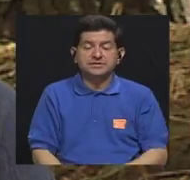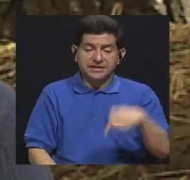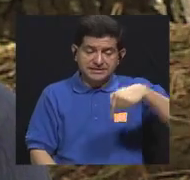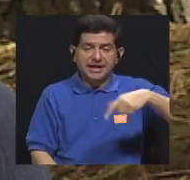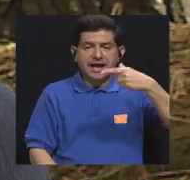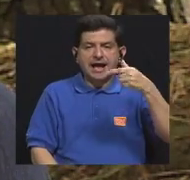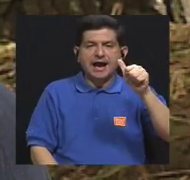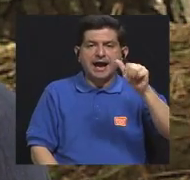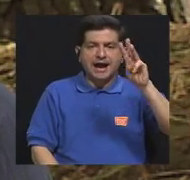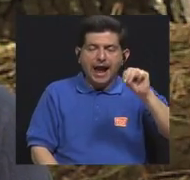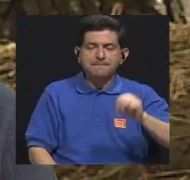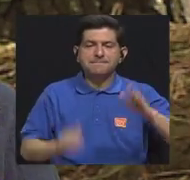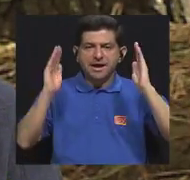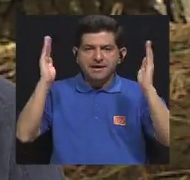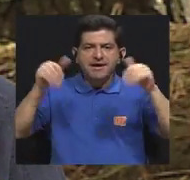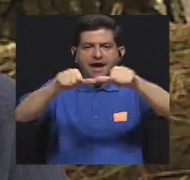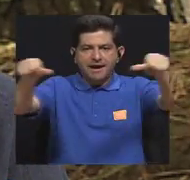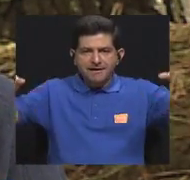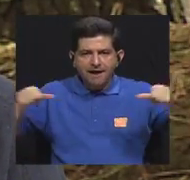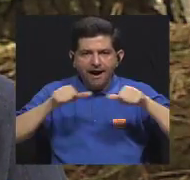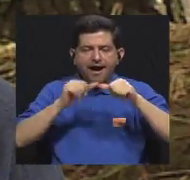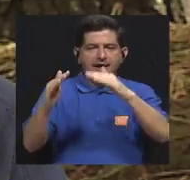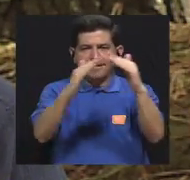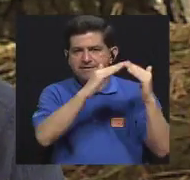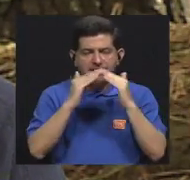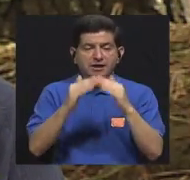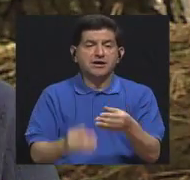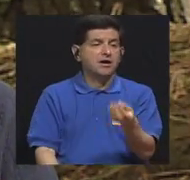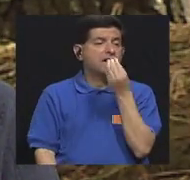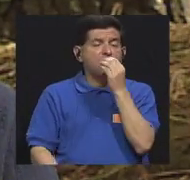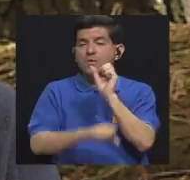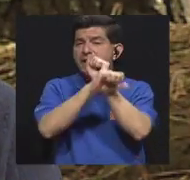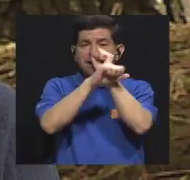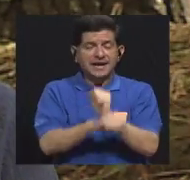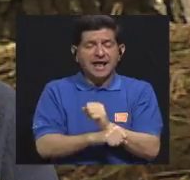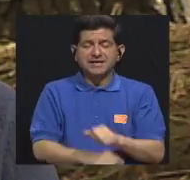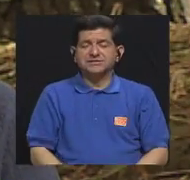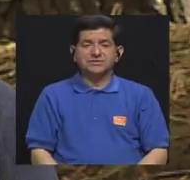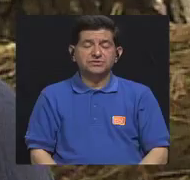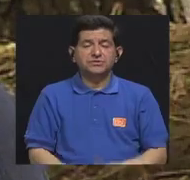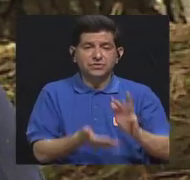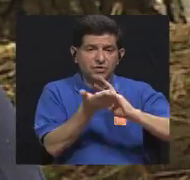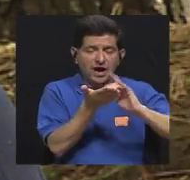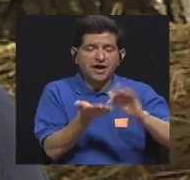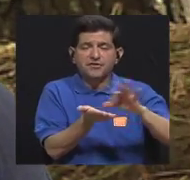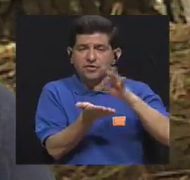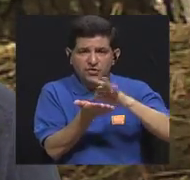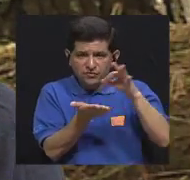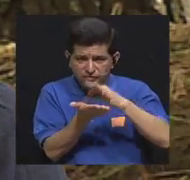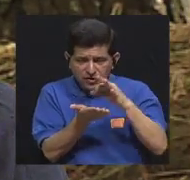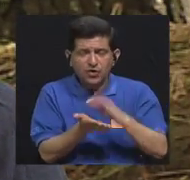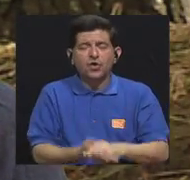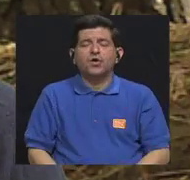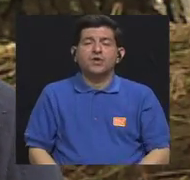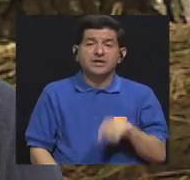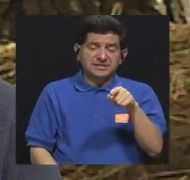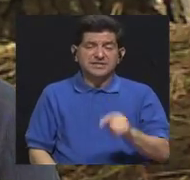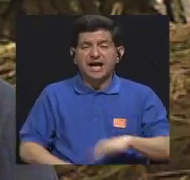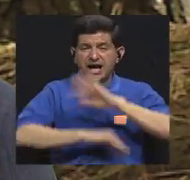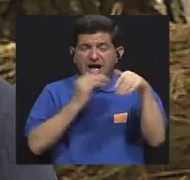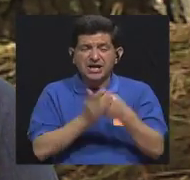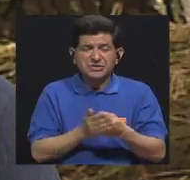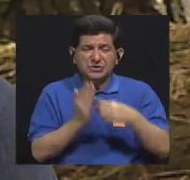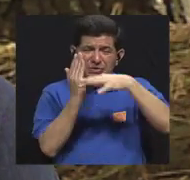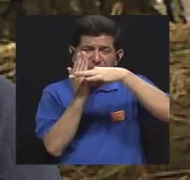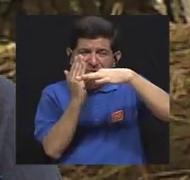gran área metropolitana, ¿verdad? Que de, comíamos lo clásico, ¿verdad? El casado, ojalá todo frito, ¿verdad? Arrocito, frijoles con